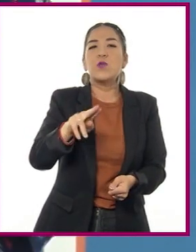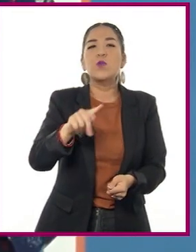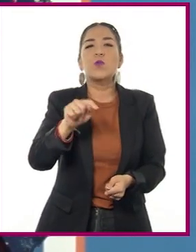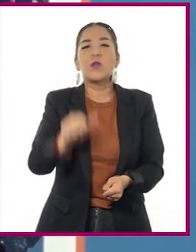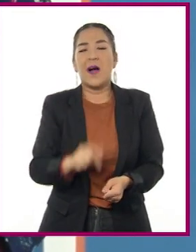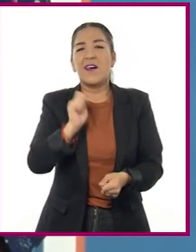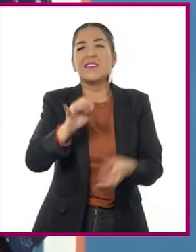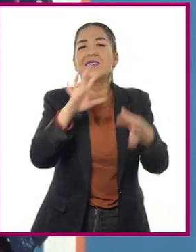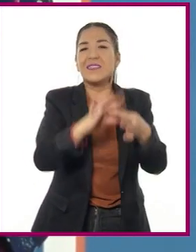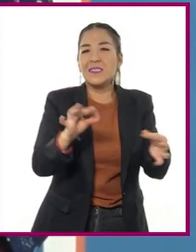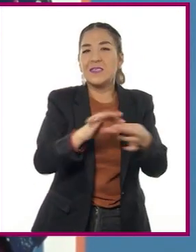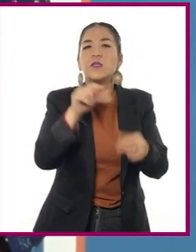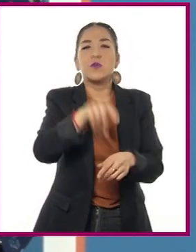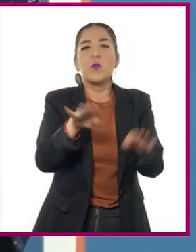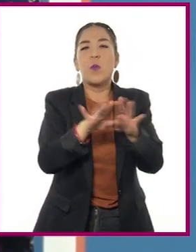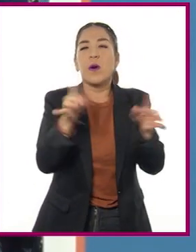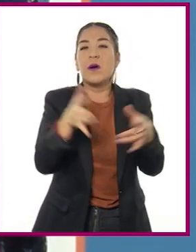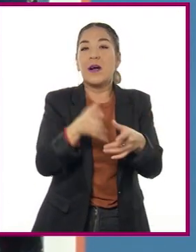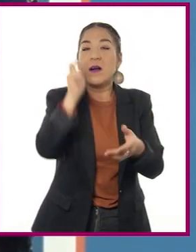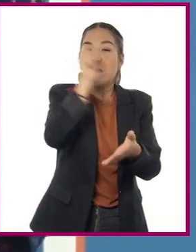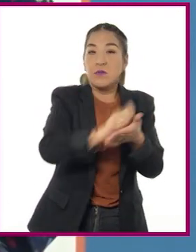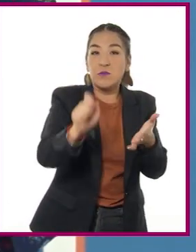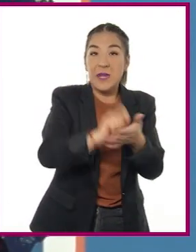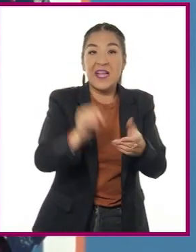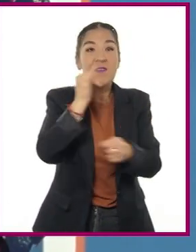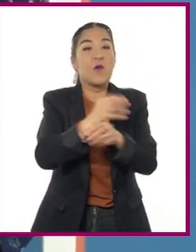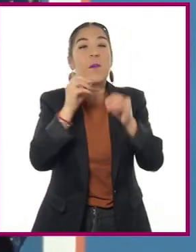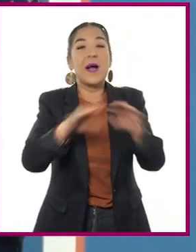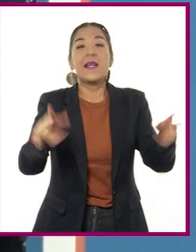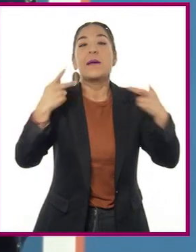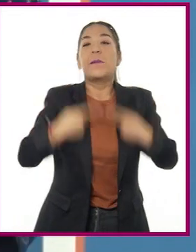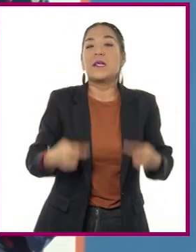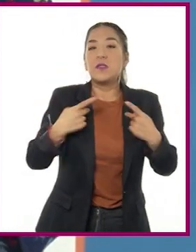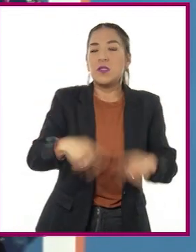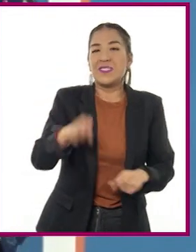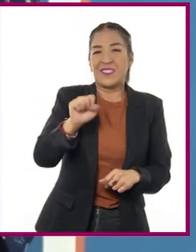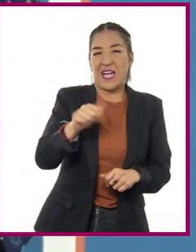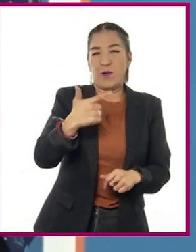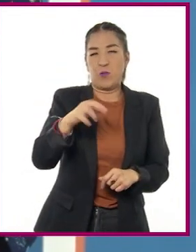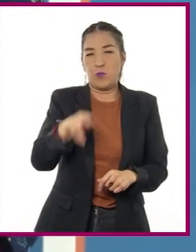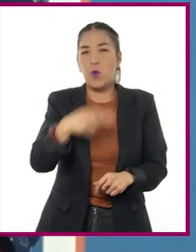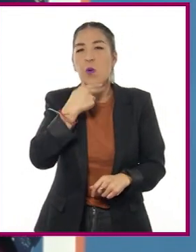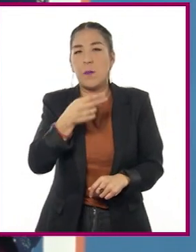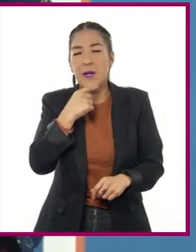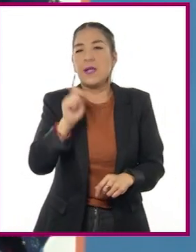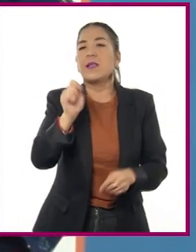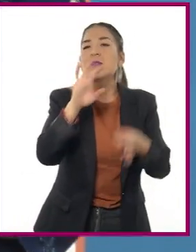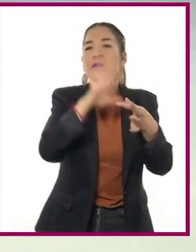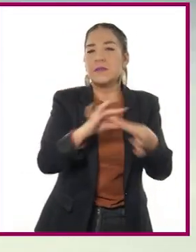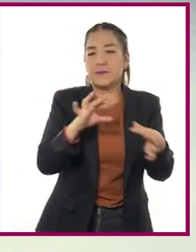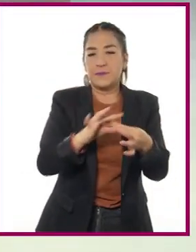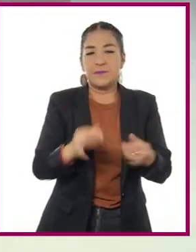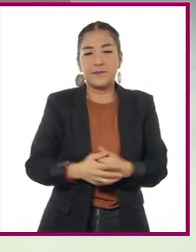seguir puntualmente quienes le informaban a Sahagún, e incluía lo siguiente.